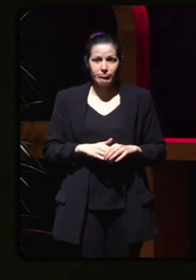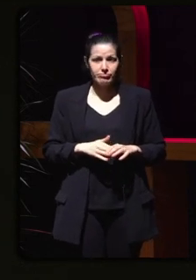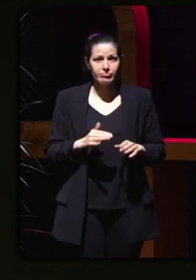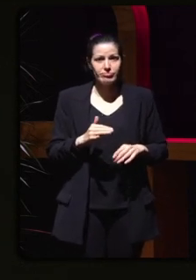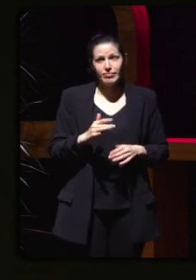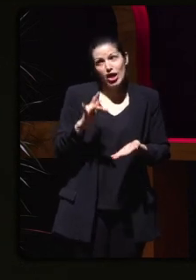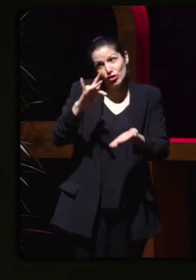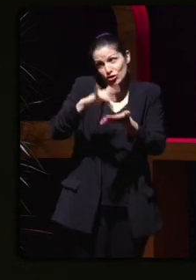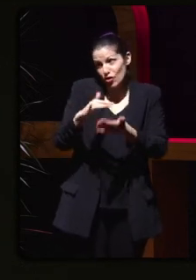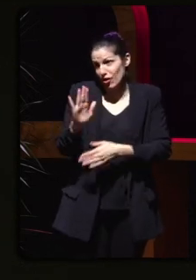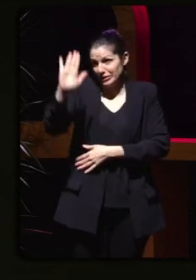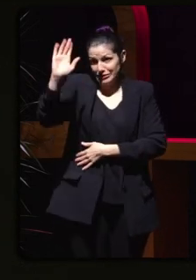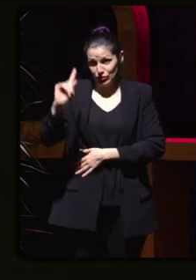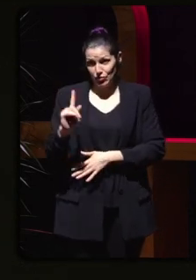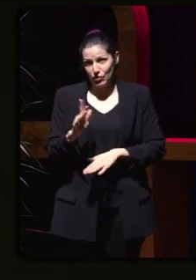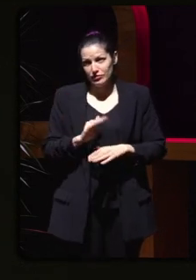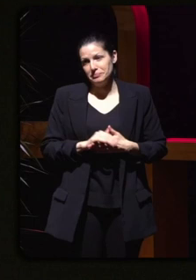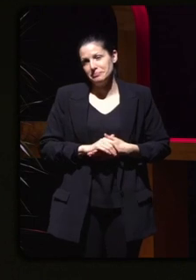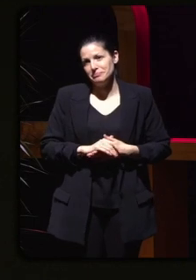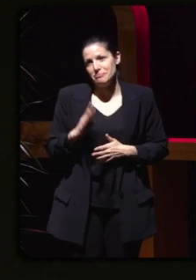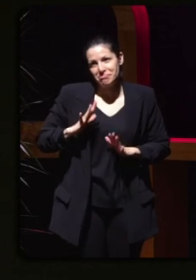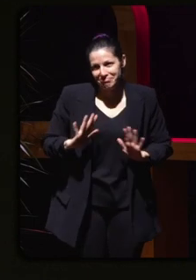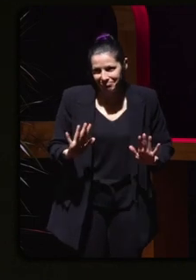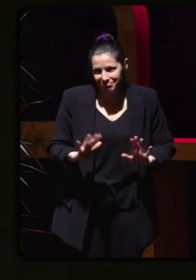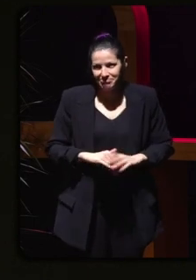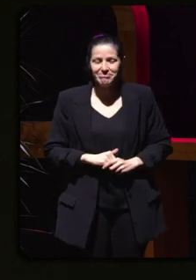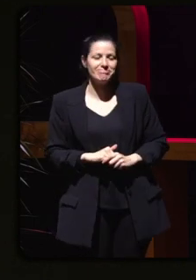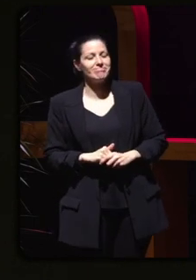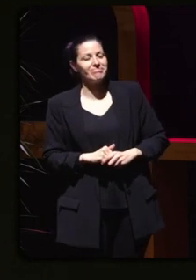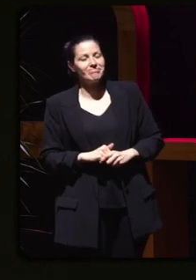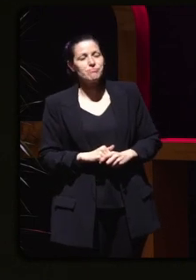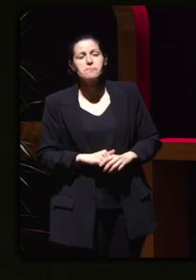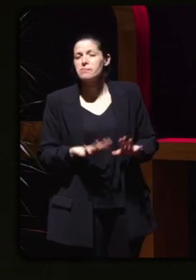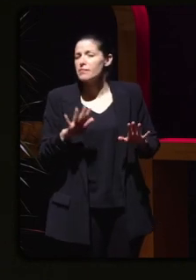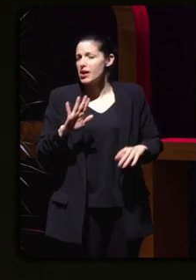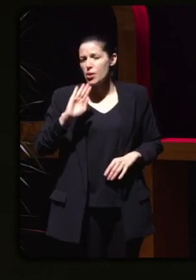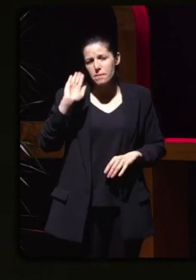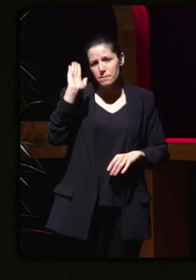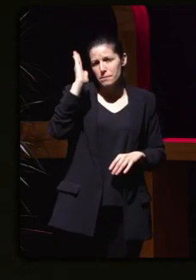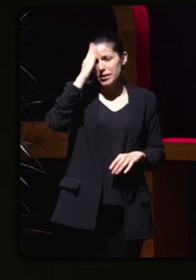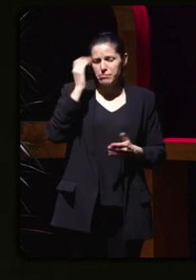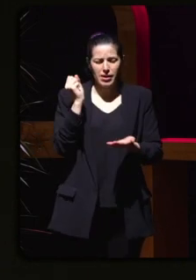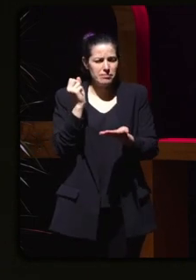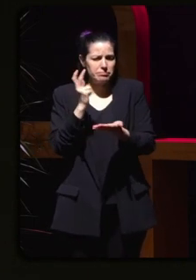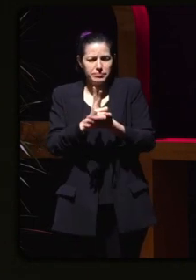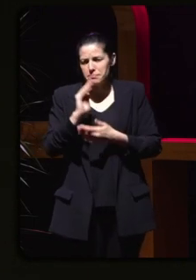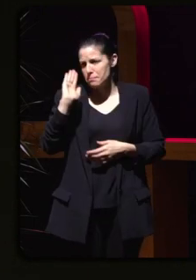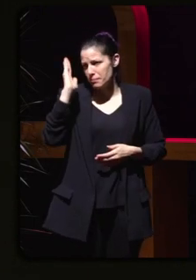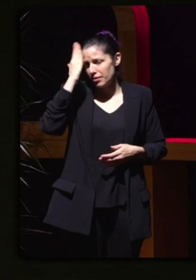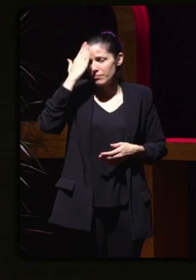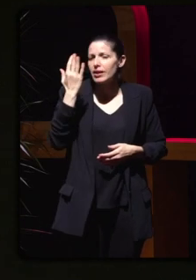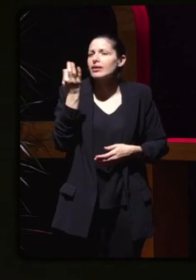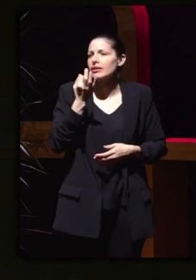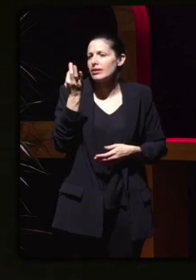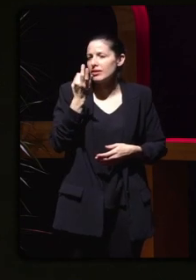por favor pero el principal reto que veo yo de